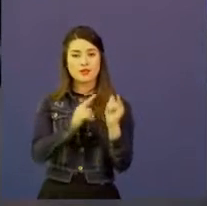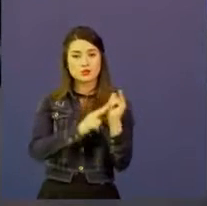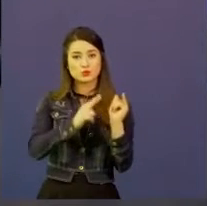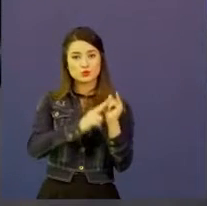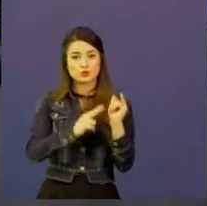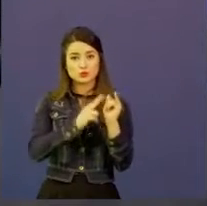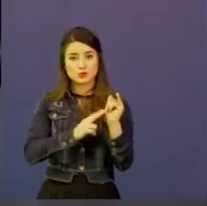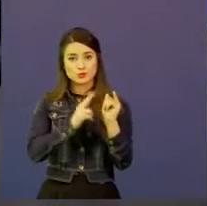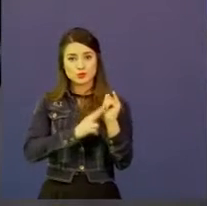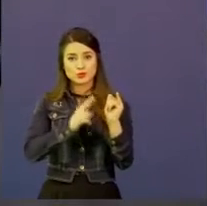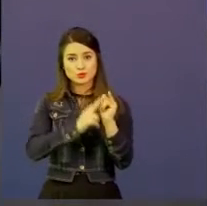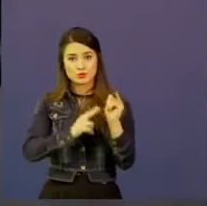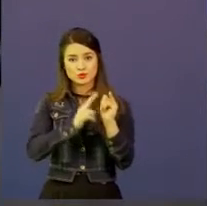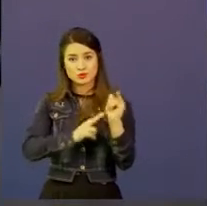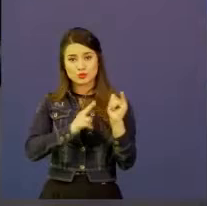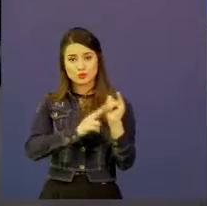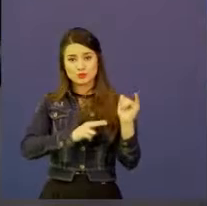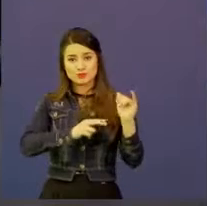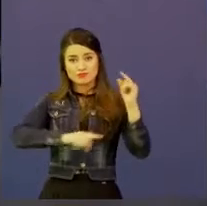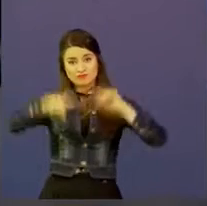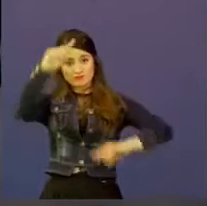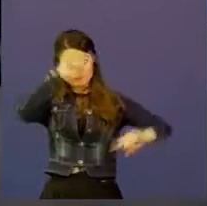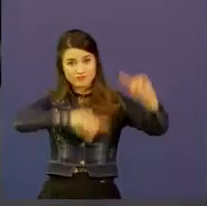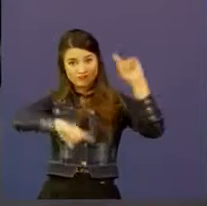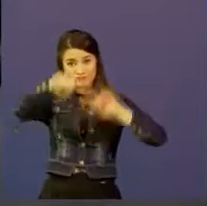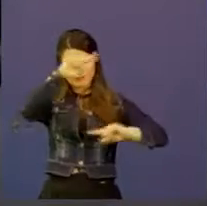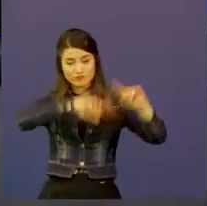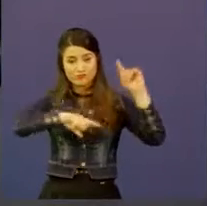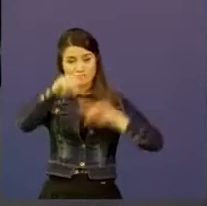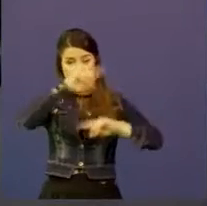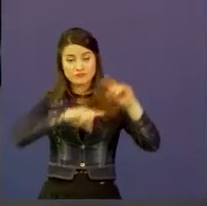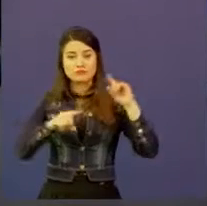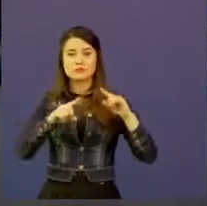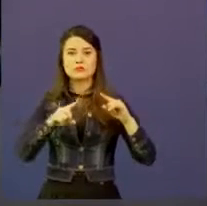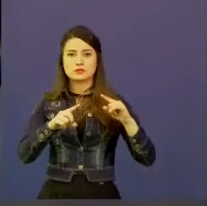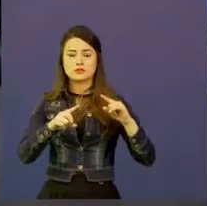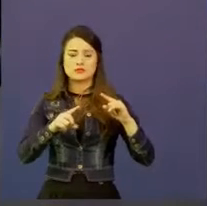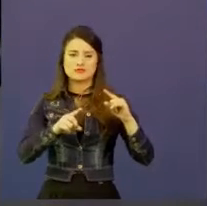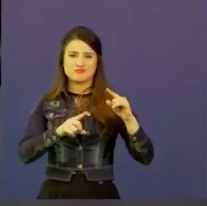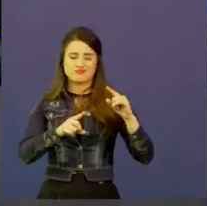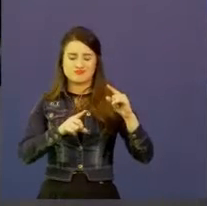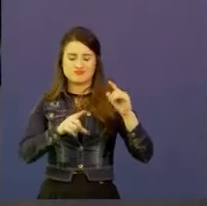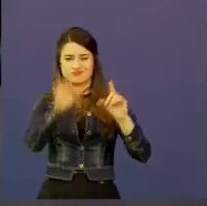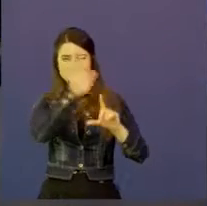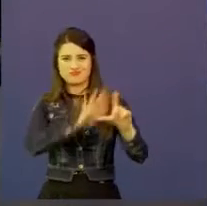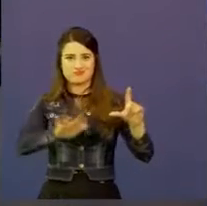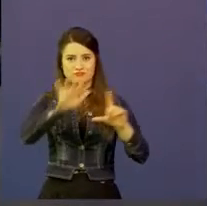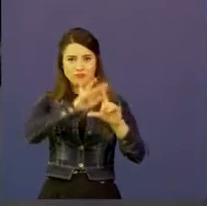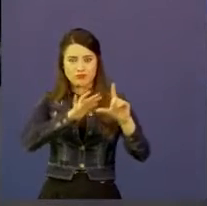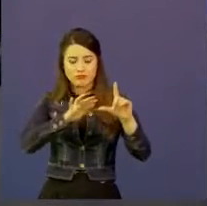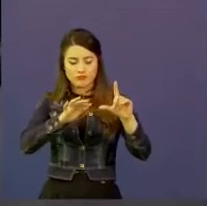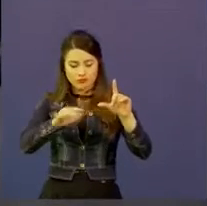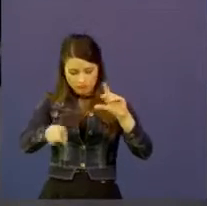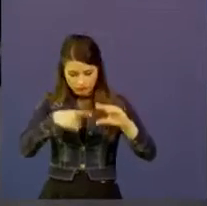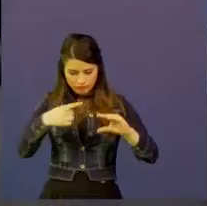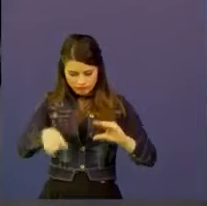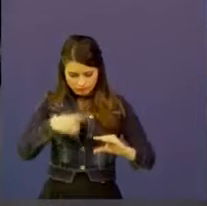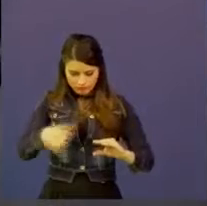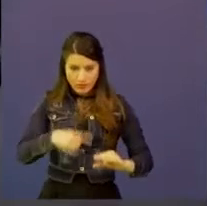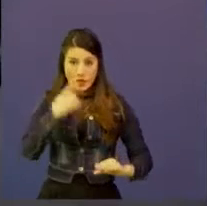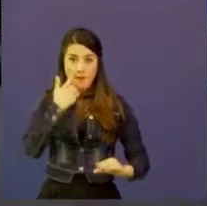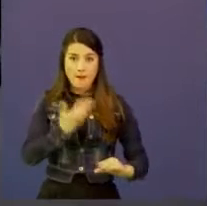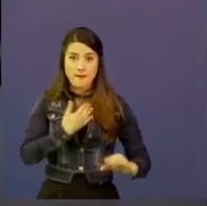en la transmisión, donde allí los padres, de hecho, nos están dando algunas lecciones y algunos comentarios